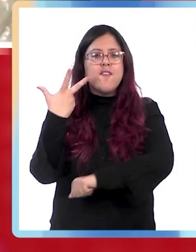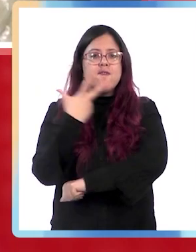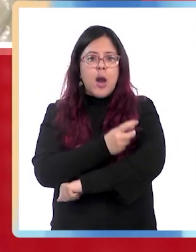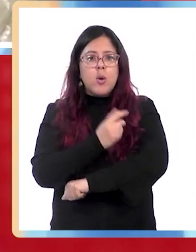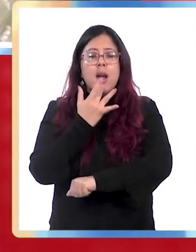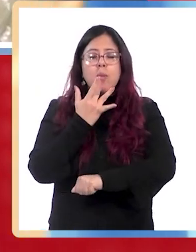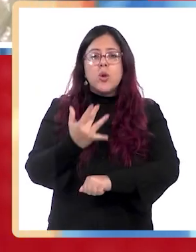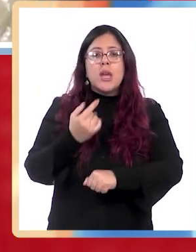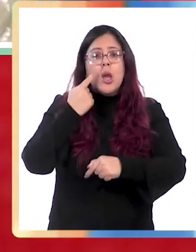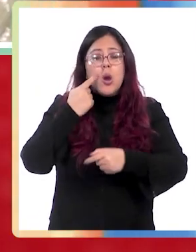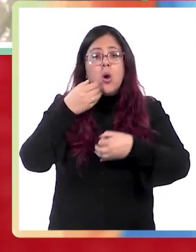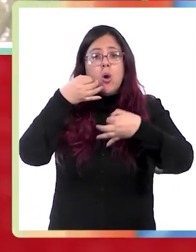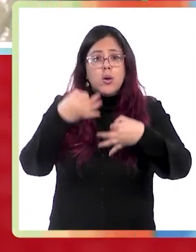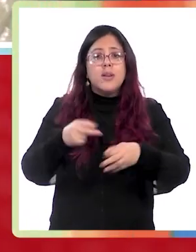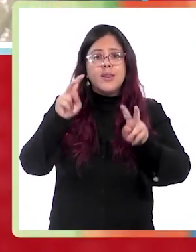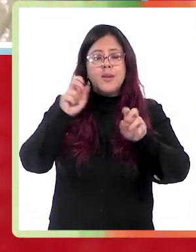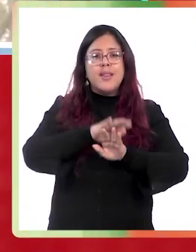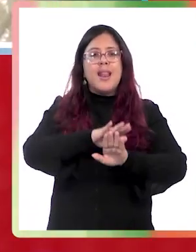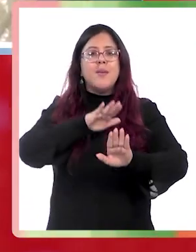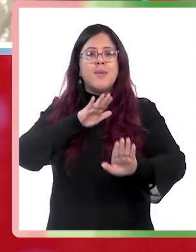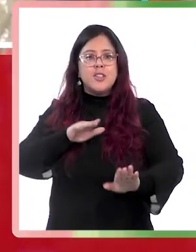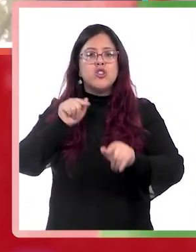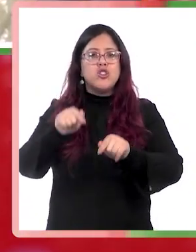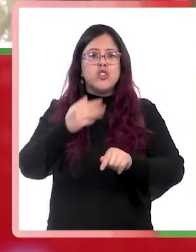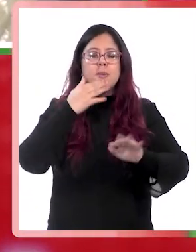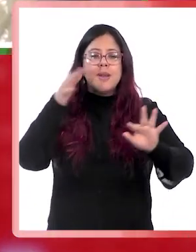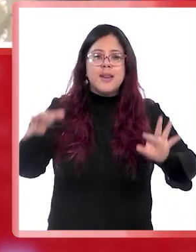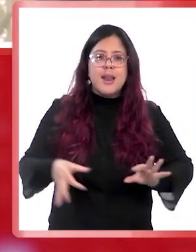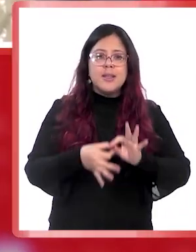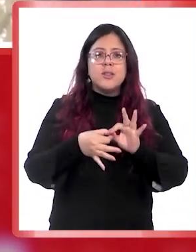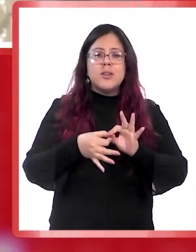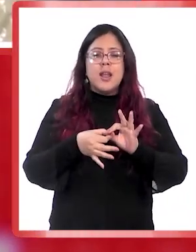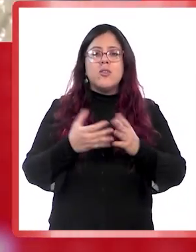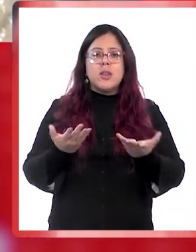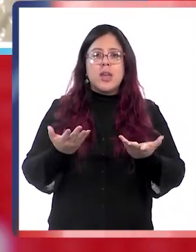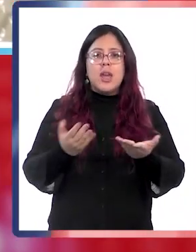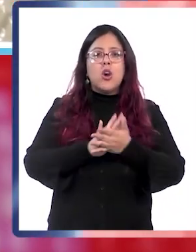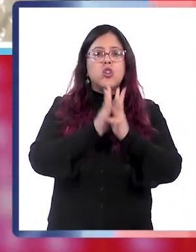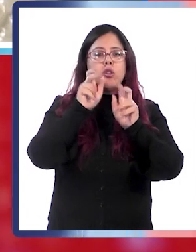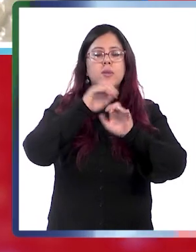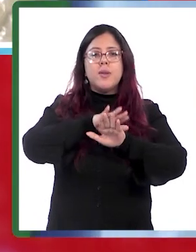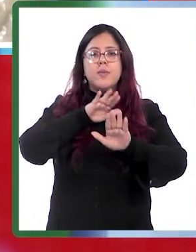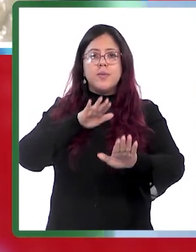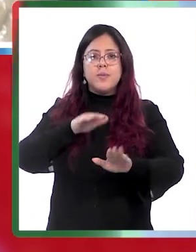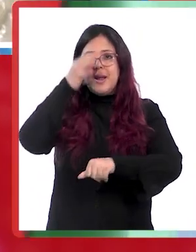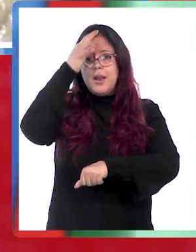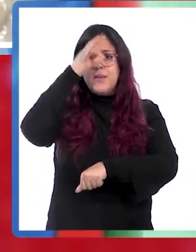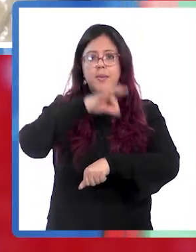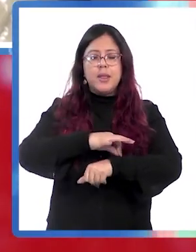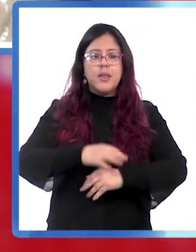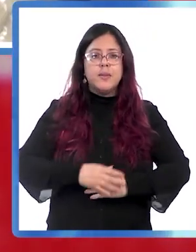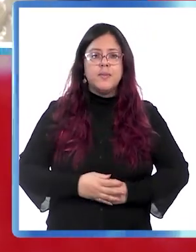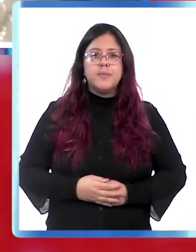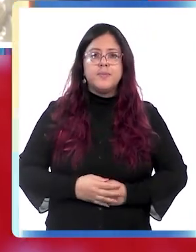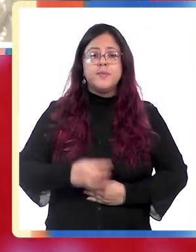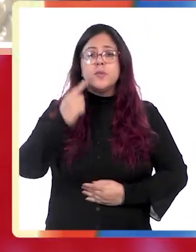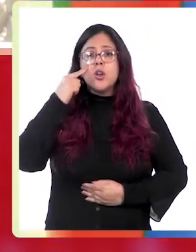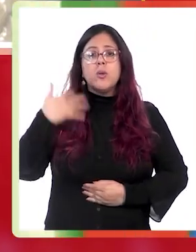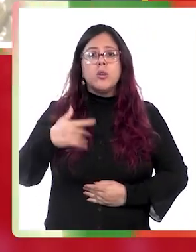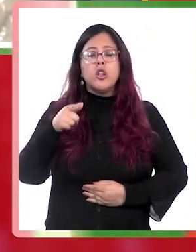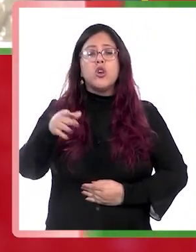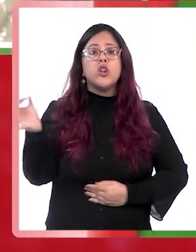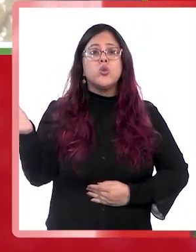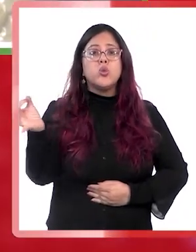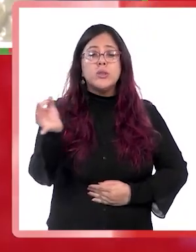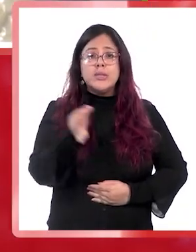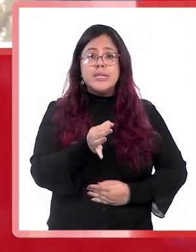Porque hablábamos justamente de la prevención, esto también tiene que ver con toda la prevención a este virus también. Es importante lo que tú dijiste porque yo